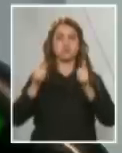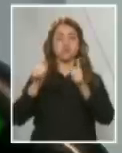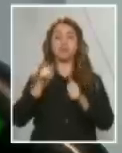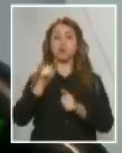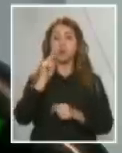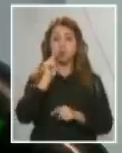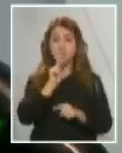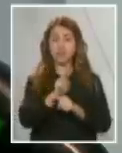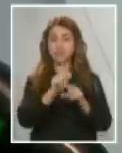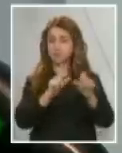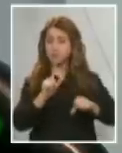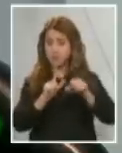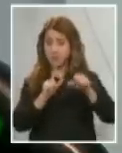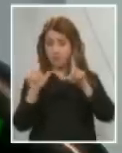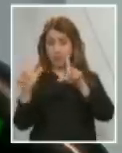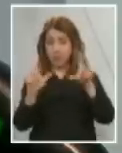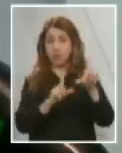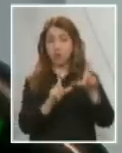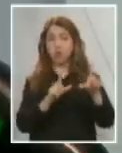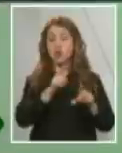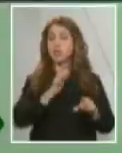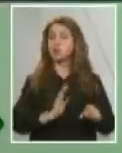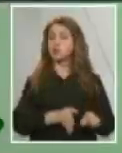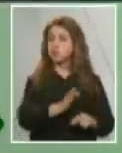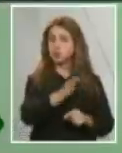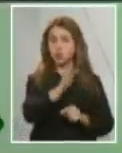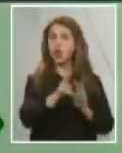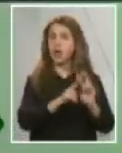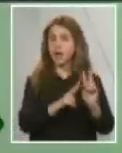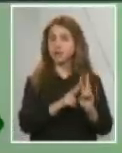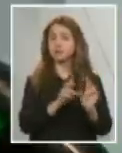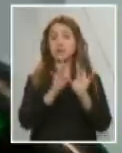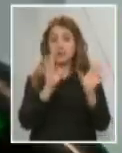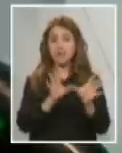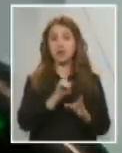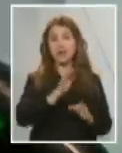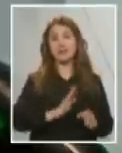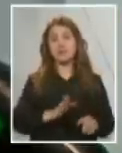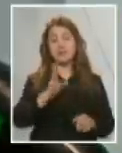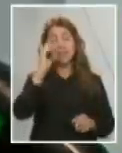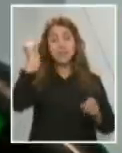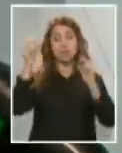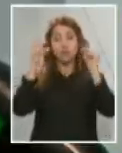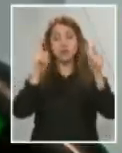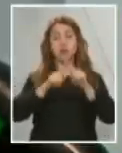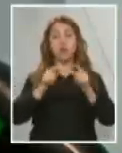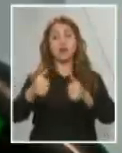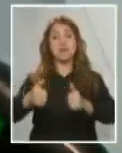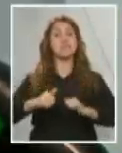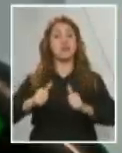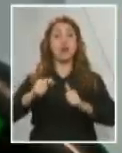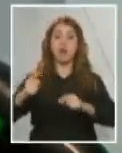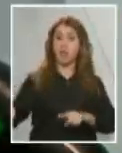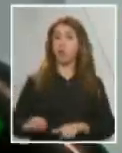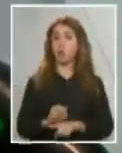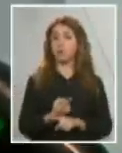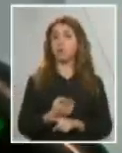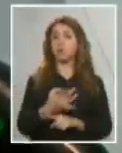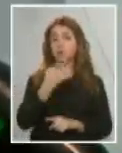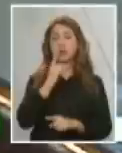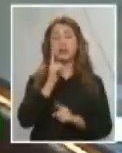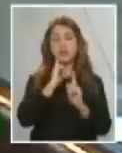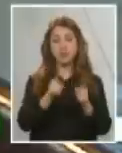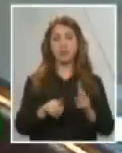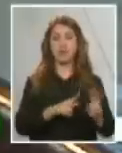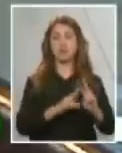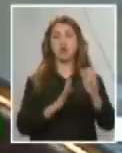tuviste en el video ahora, ella sigue... Persona, mala, Camila, ella sigue innovando y está desafiada de nuevo porque tiene